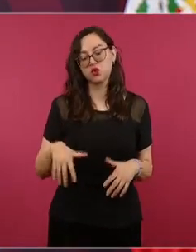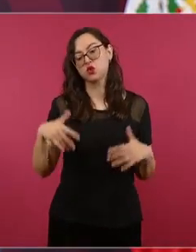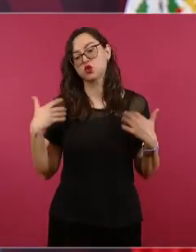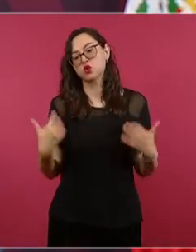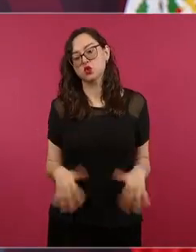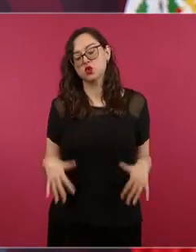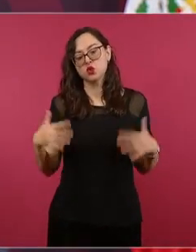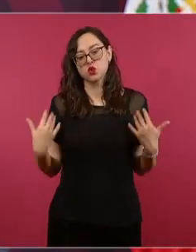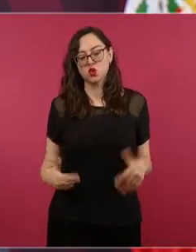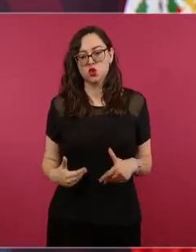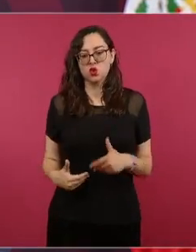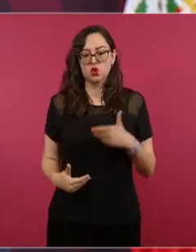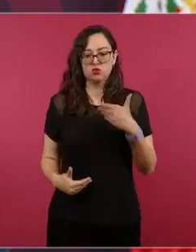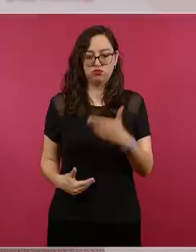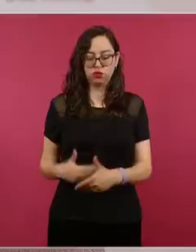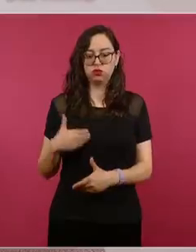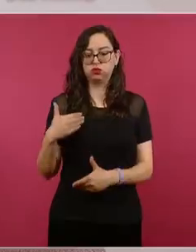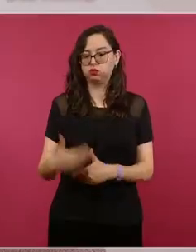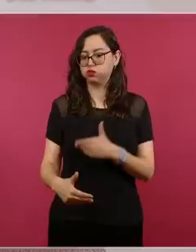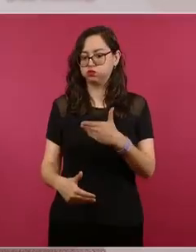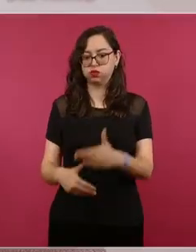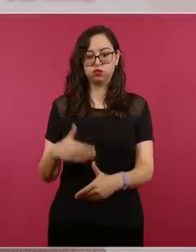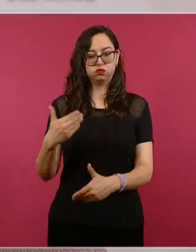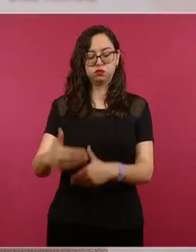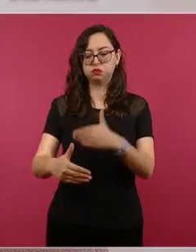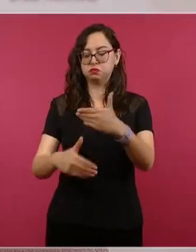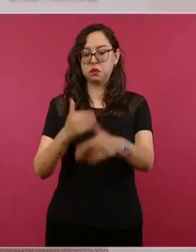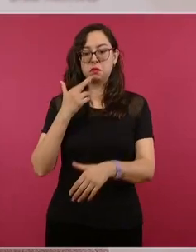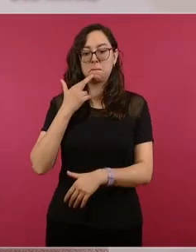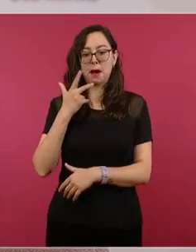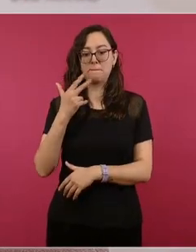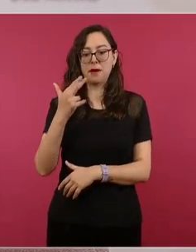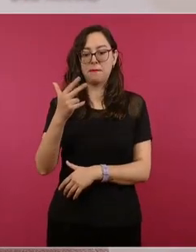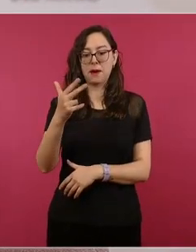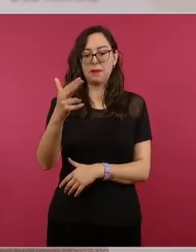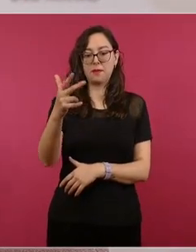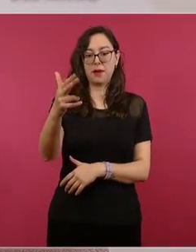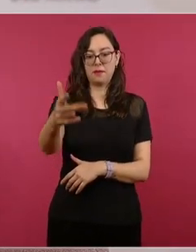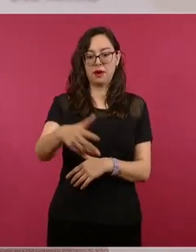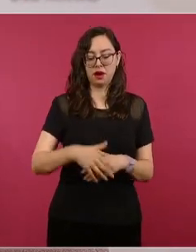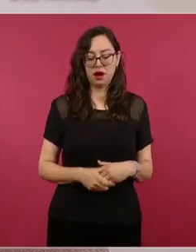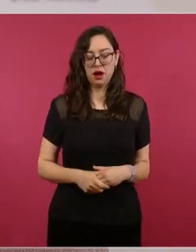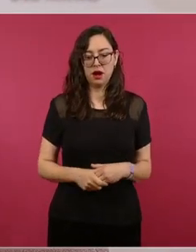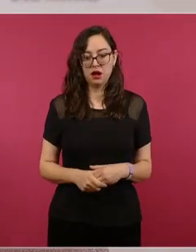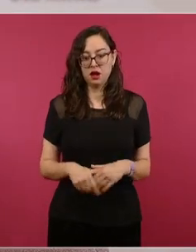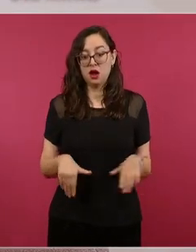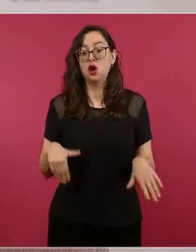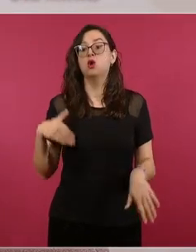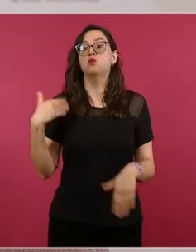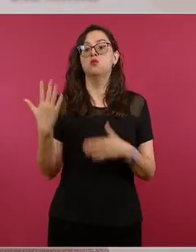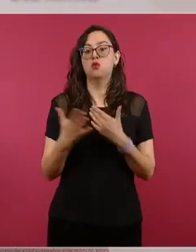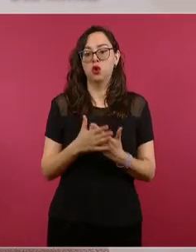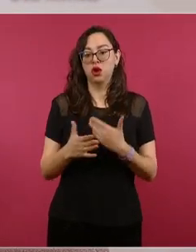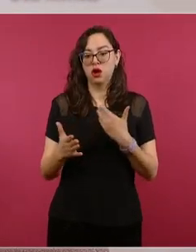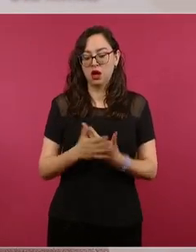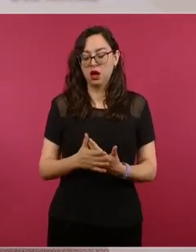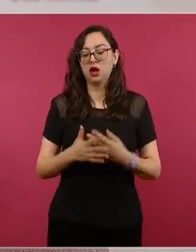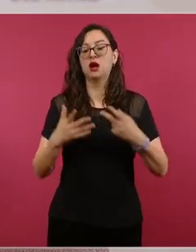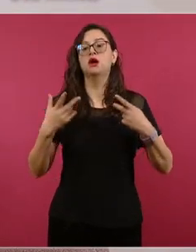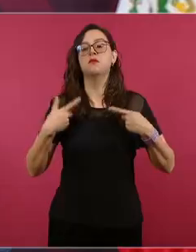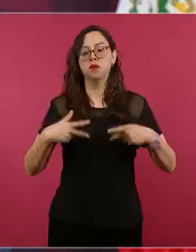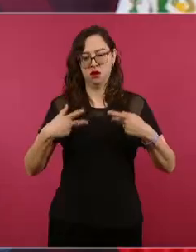porque ya los trabajadores van a poder jubilarse,